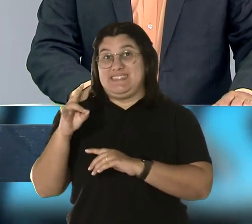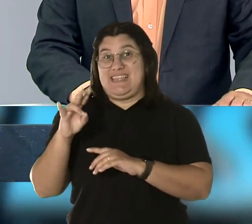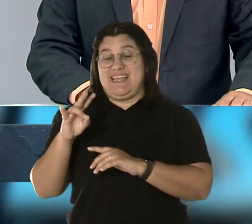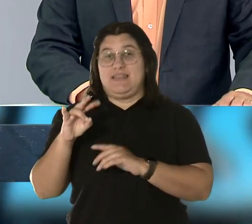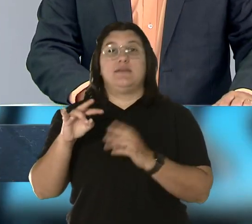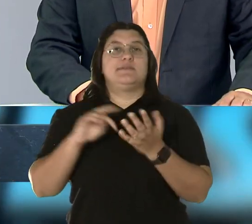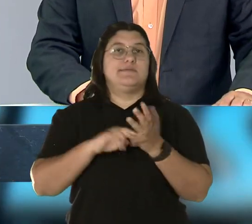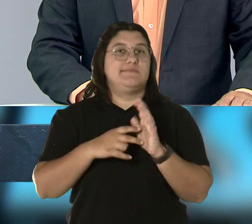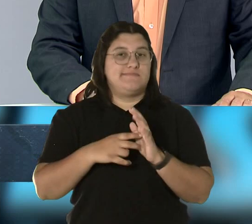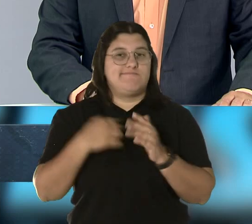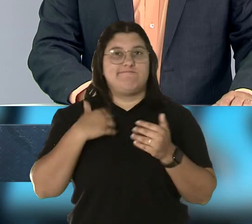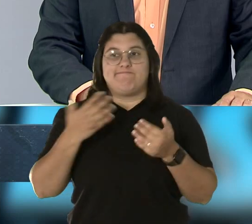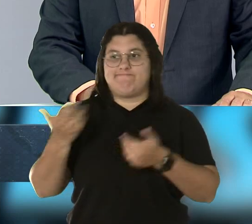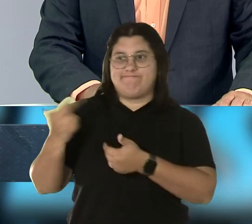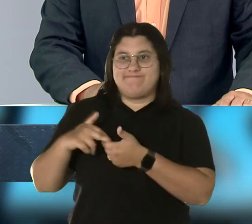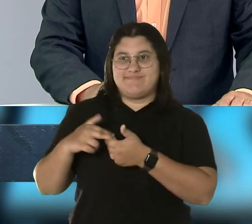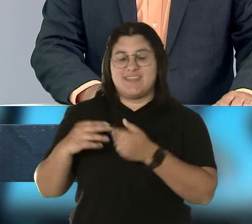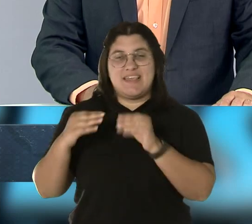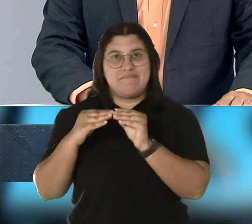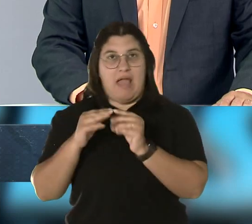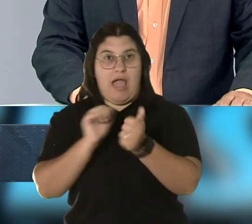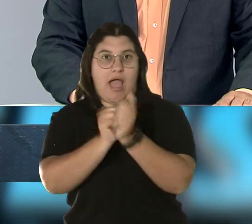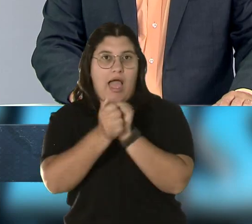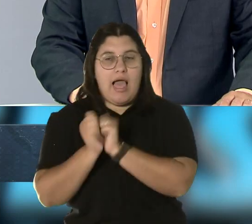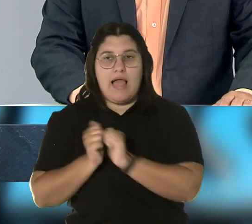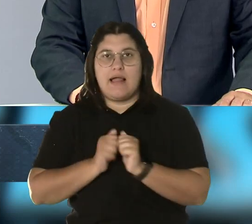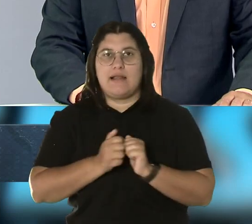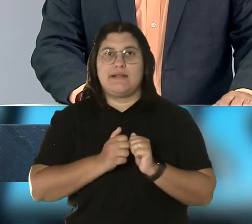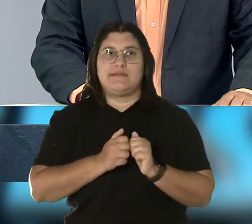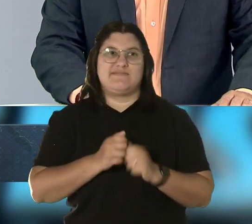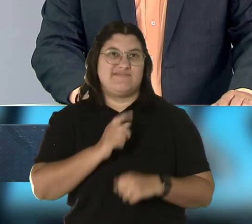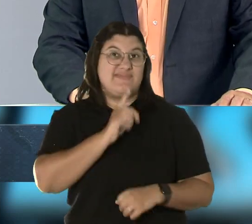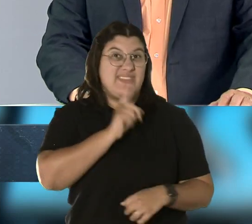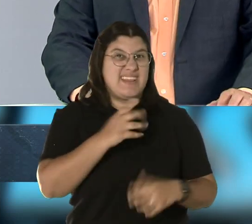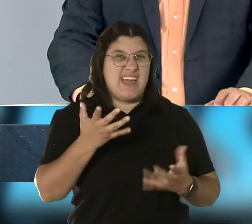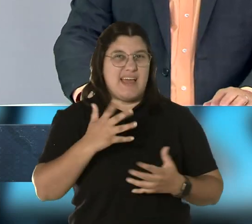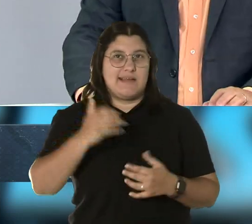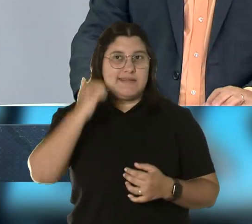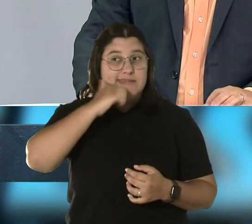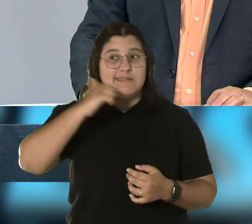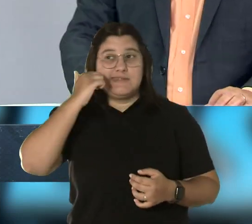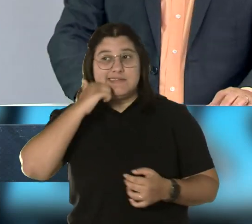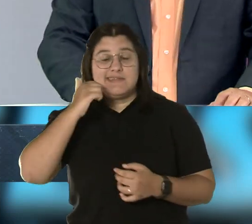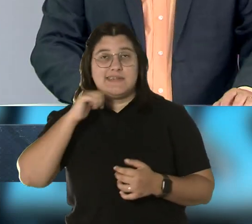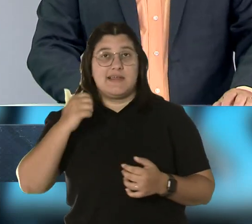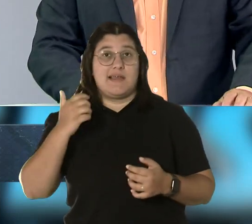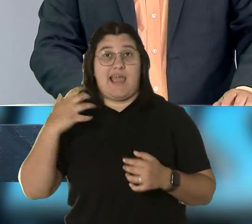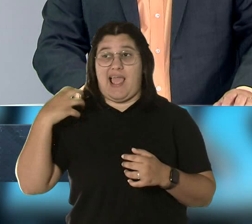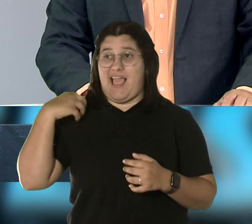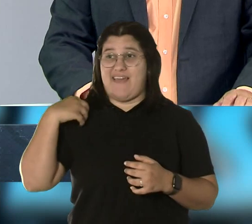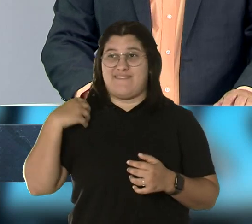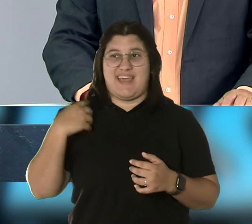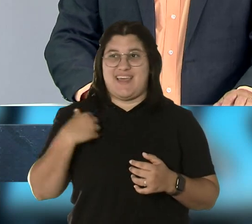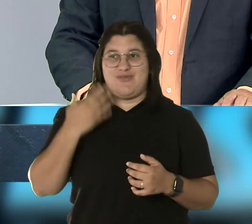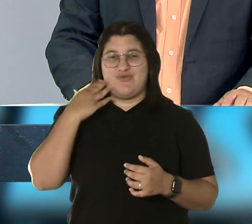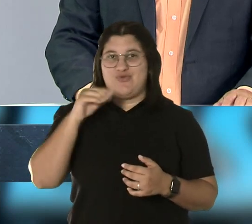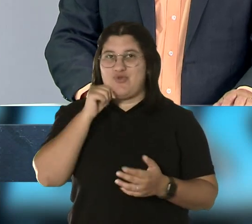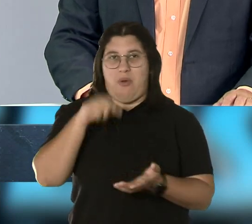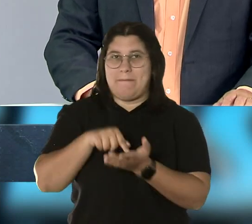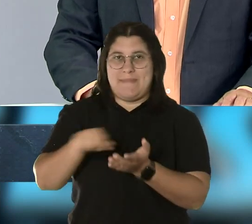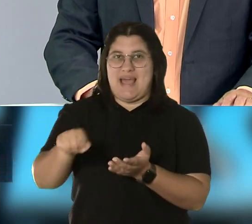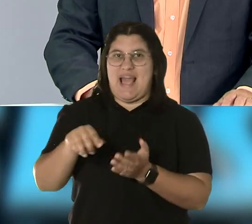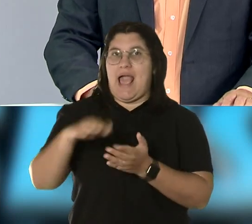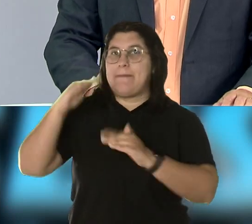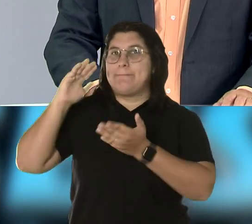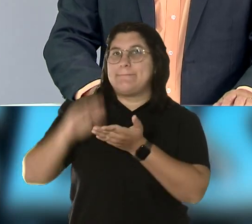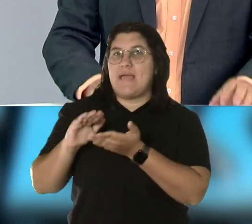se trajo para hacer el mercado un poco más competitivo, pero la realidad del día a día es que pocos patronos están proveyendo ese mínimo. Asuntos positivos